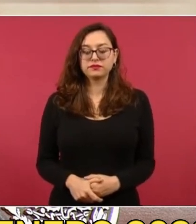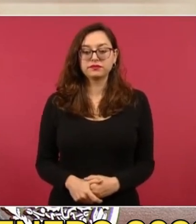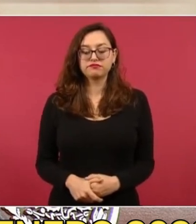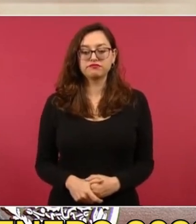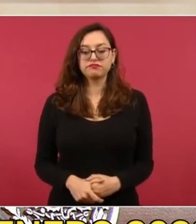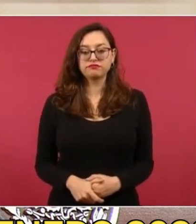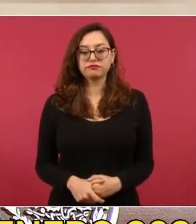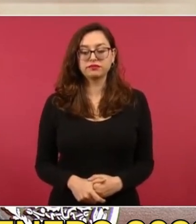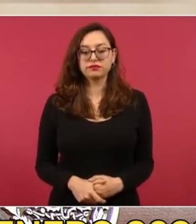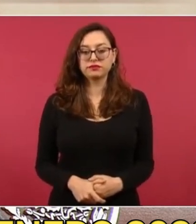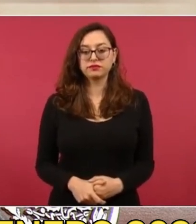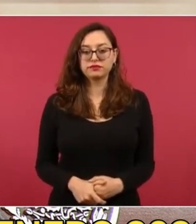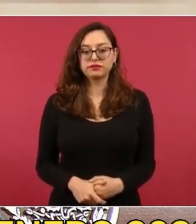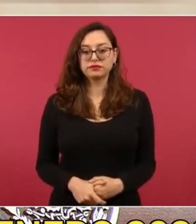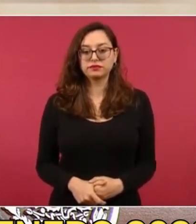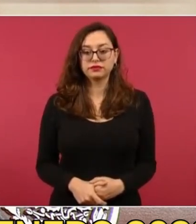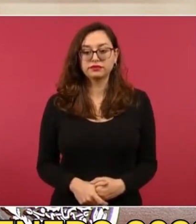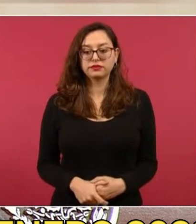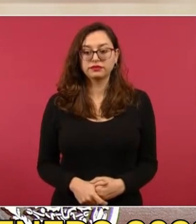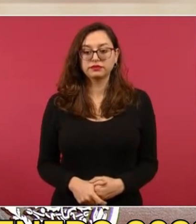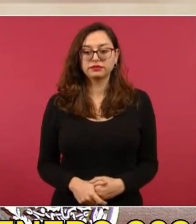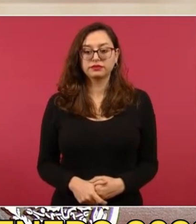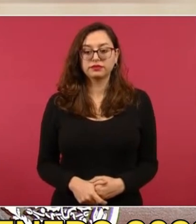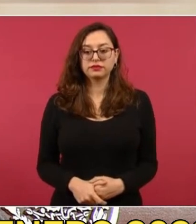Esas son las